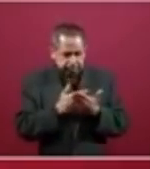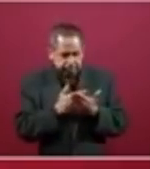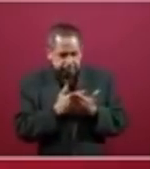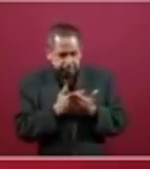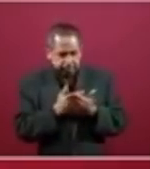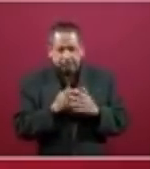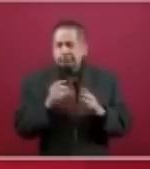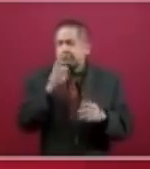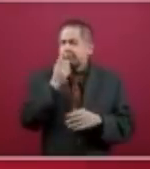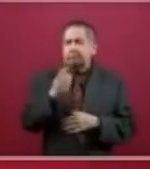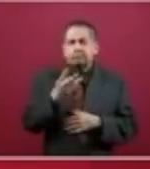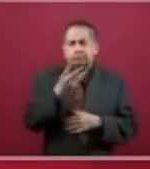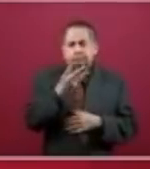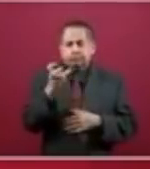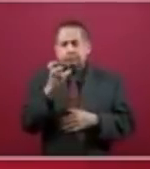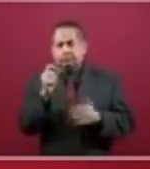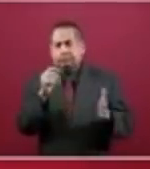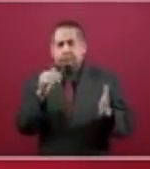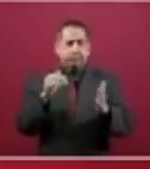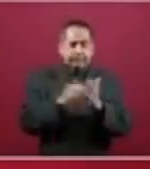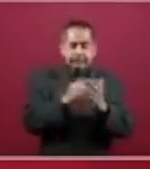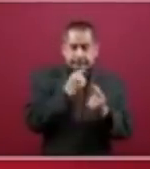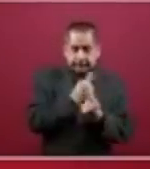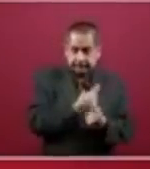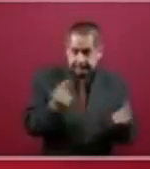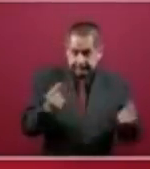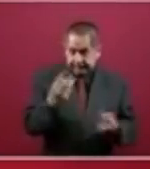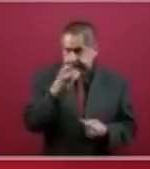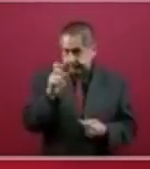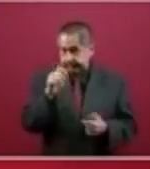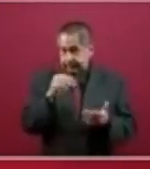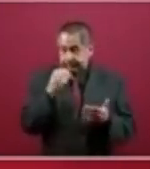de 320 mil niños